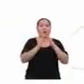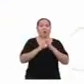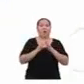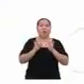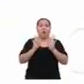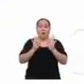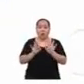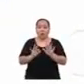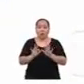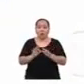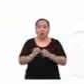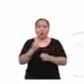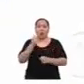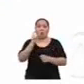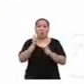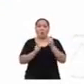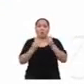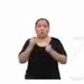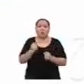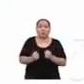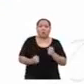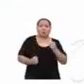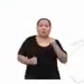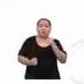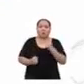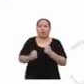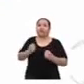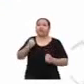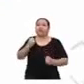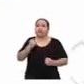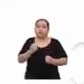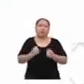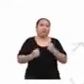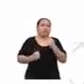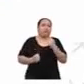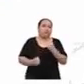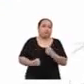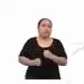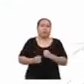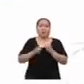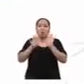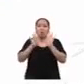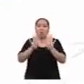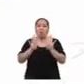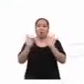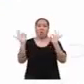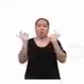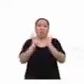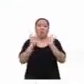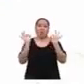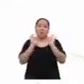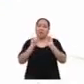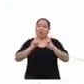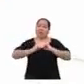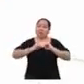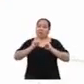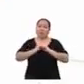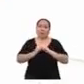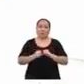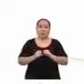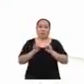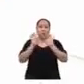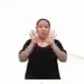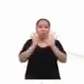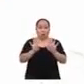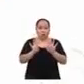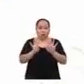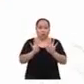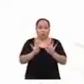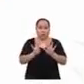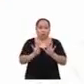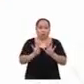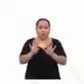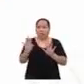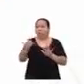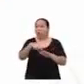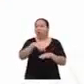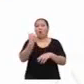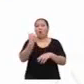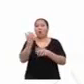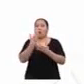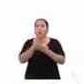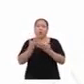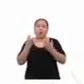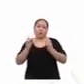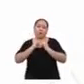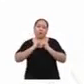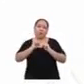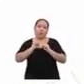8 personas trotan, 9 personas no realizan ningún ejercicio y 9 personas realizan otras